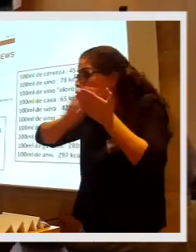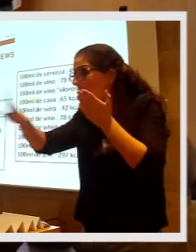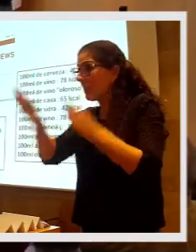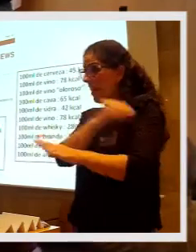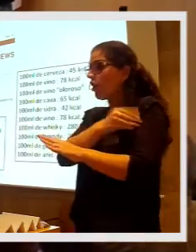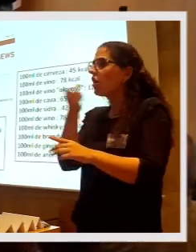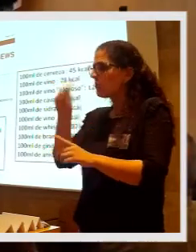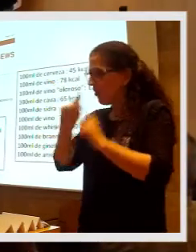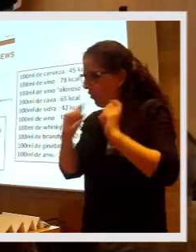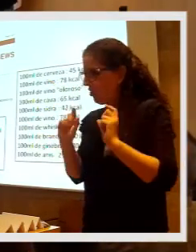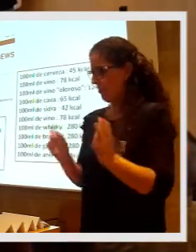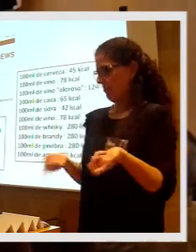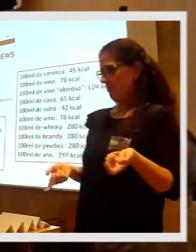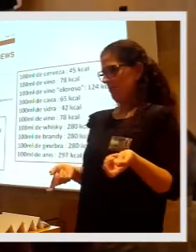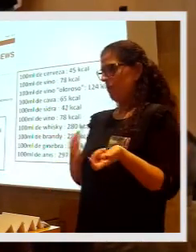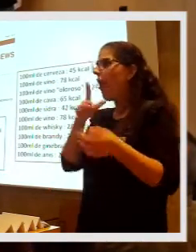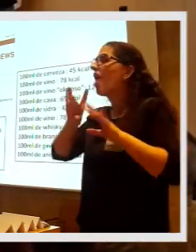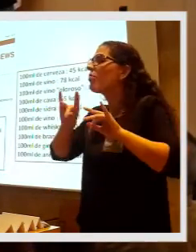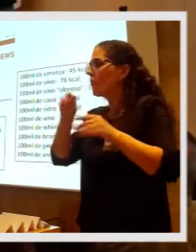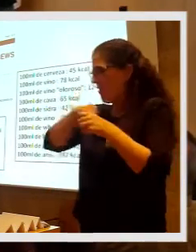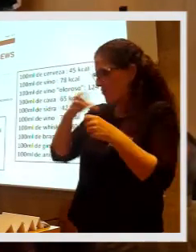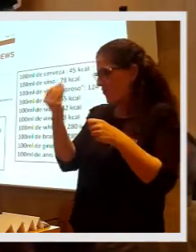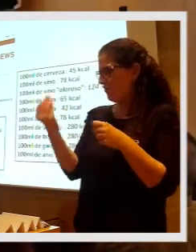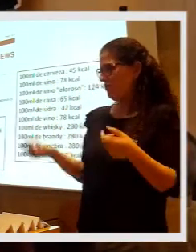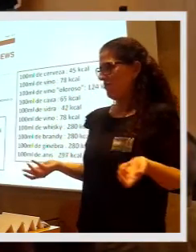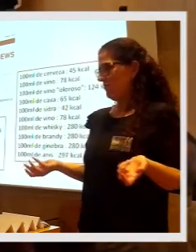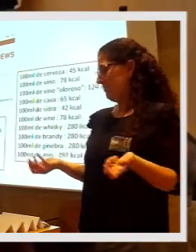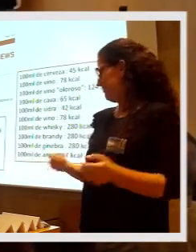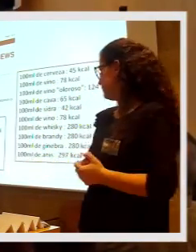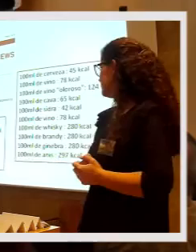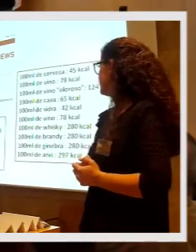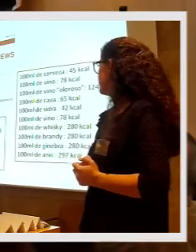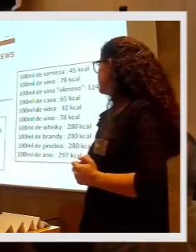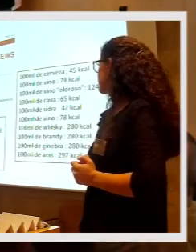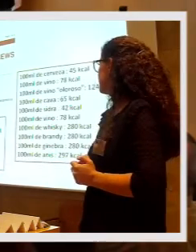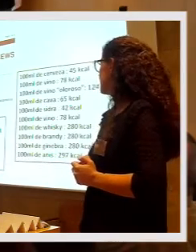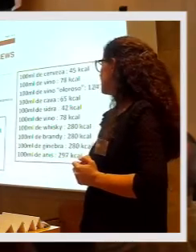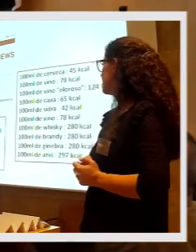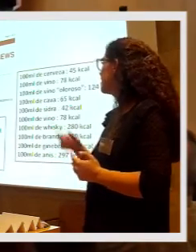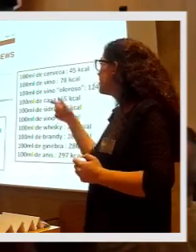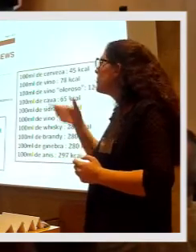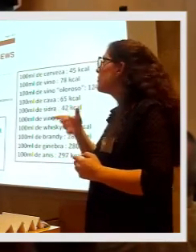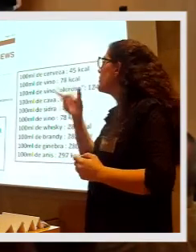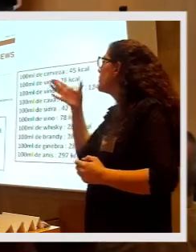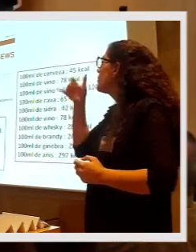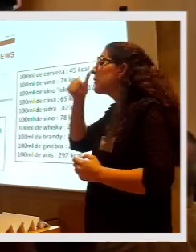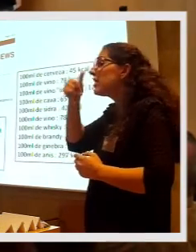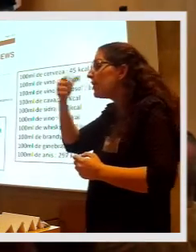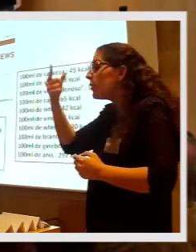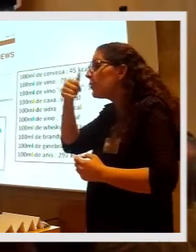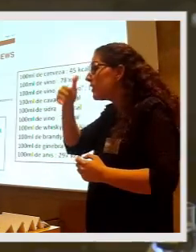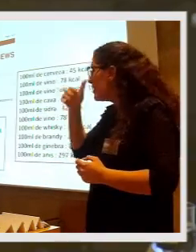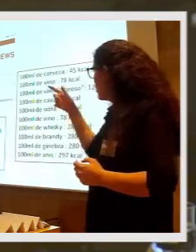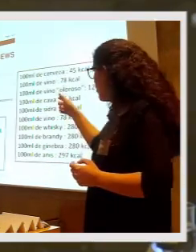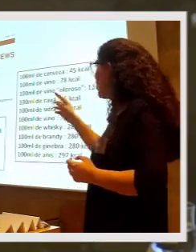luego veremos cuál sería el consumo permitido, pero ya si hablamos de calorías del alcohol, pequeños vasos de vino, una sola lata